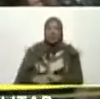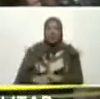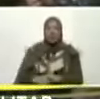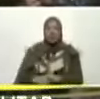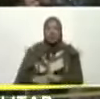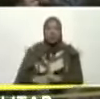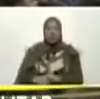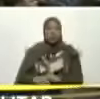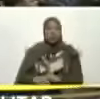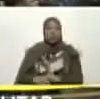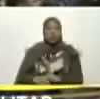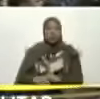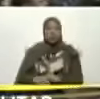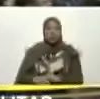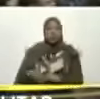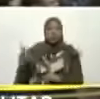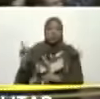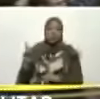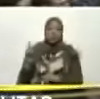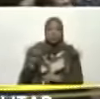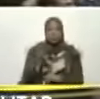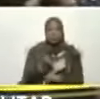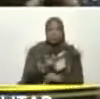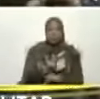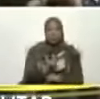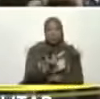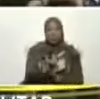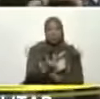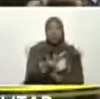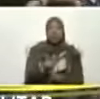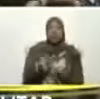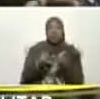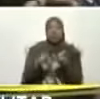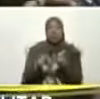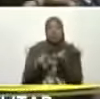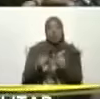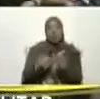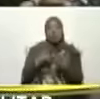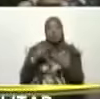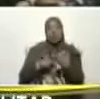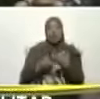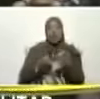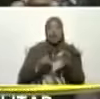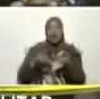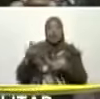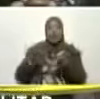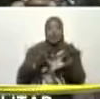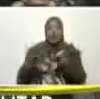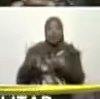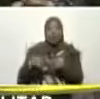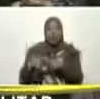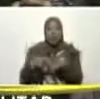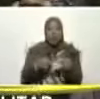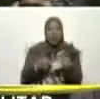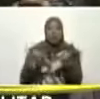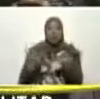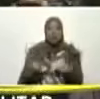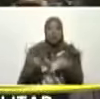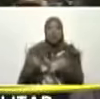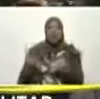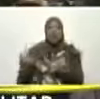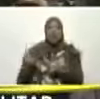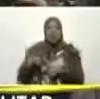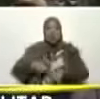Bueno, voy bajando. Continuamos en vivo y directo desde el Teatro Teresa Carreño, específicamente en la Sala Río